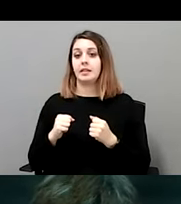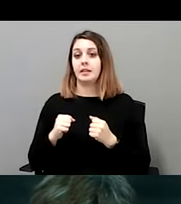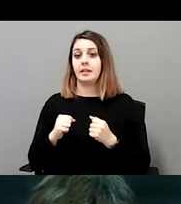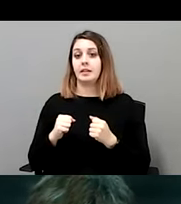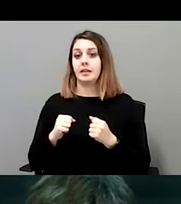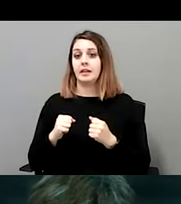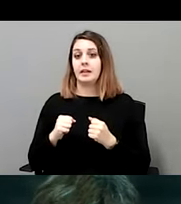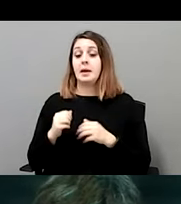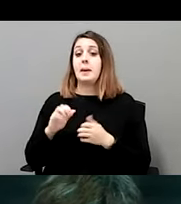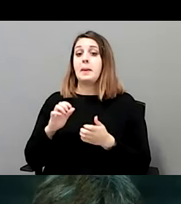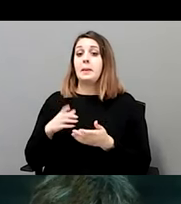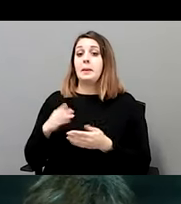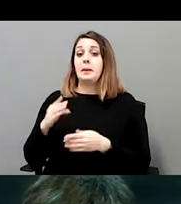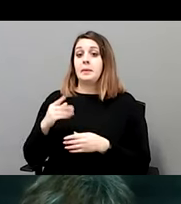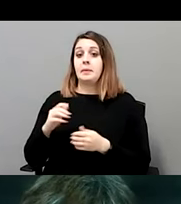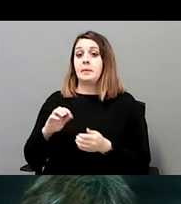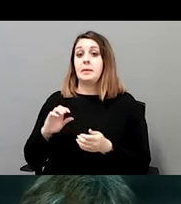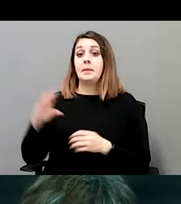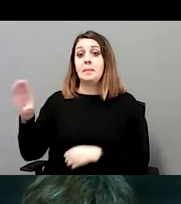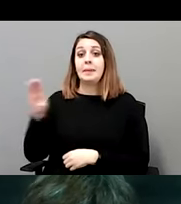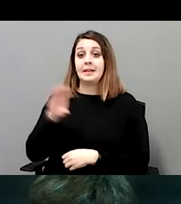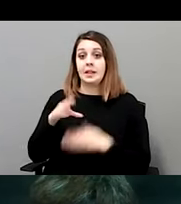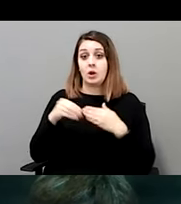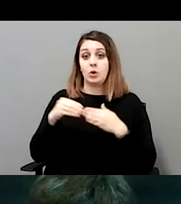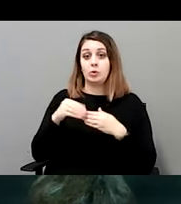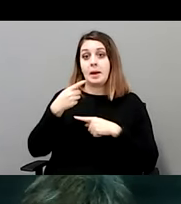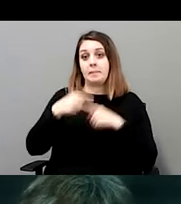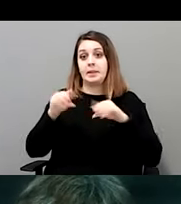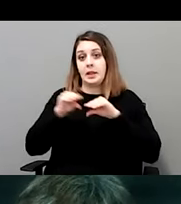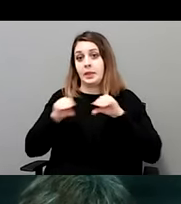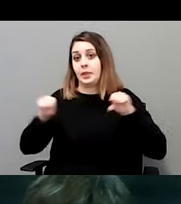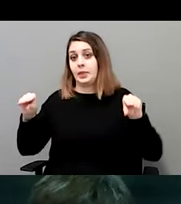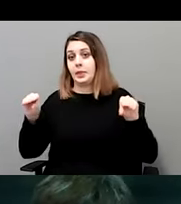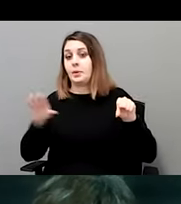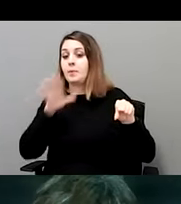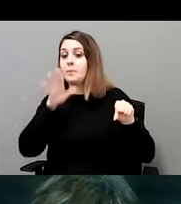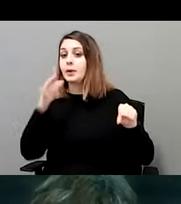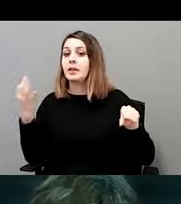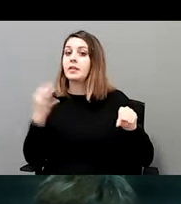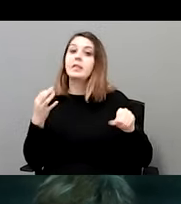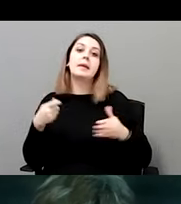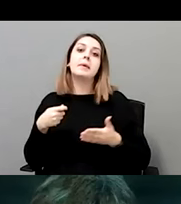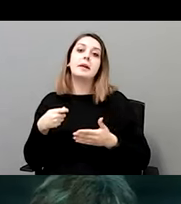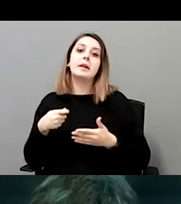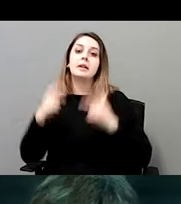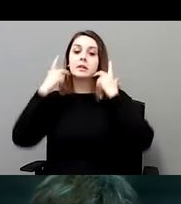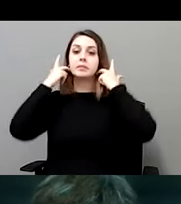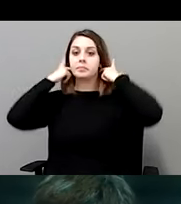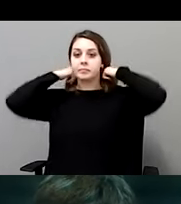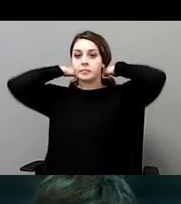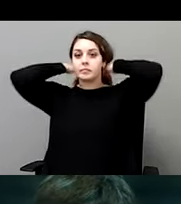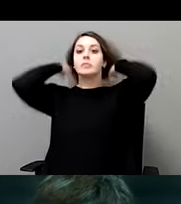de la prestación que cobra la persona usuaria porque tiene que hacer frente a unos costes